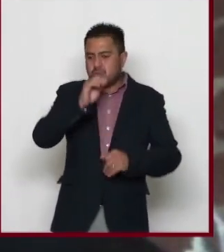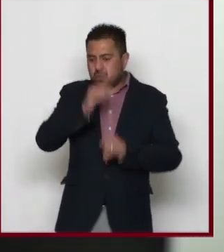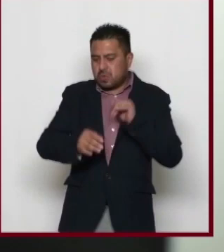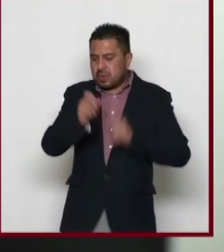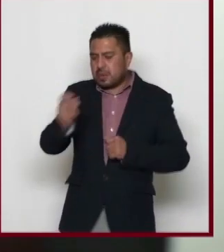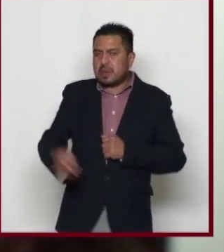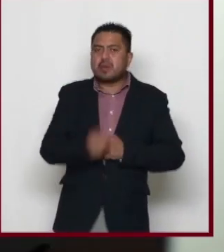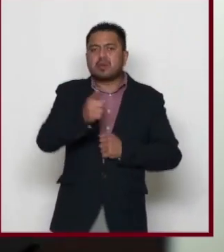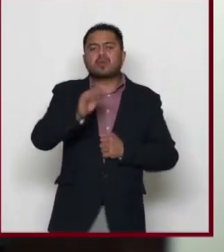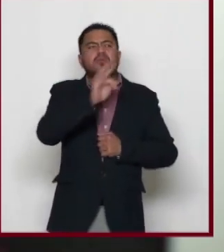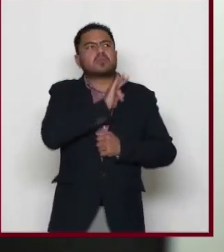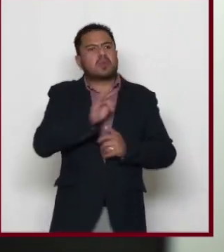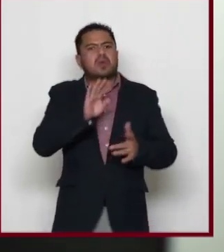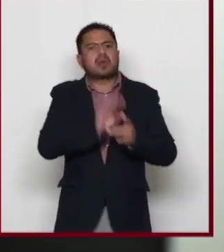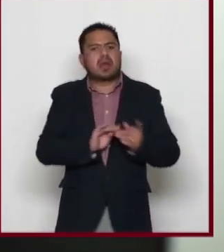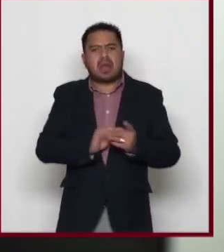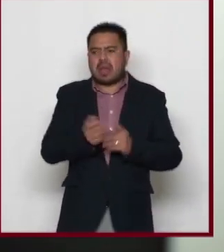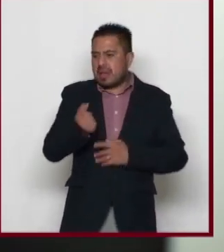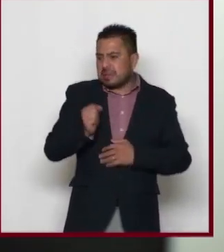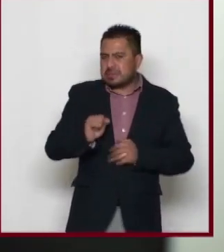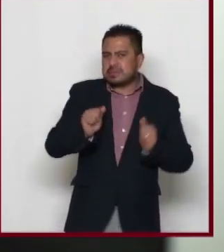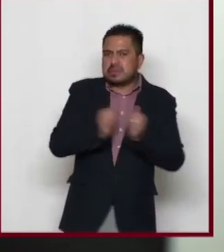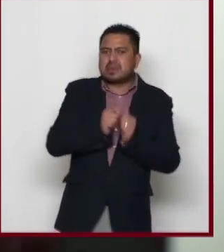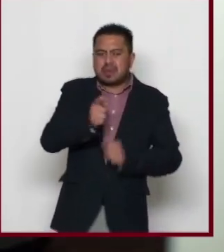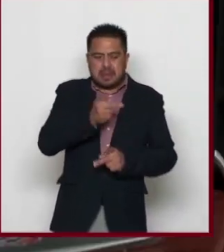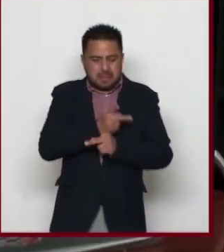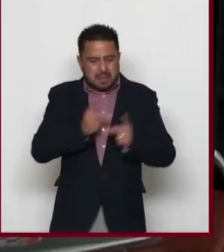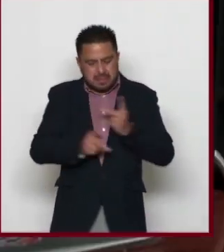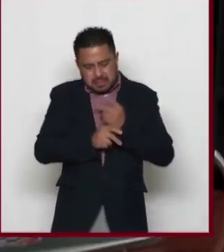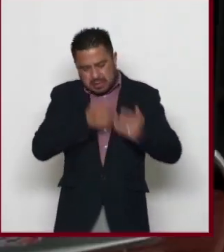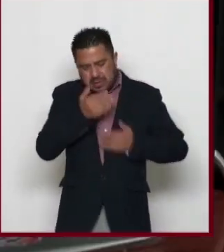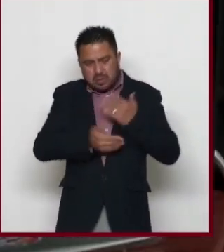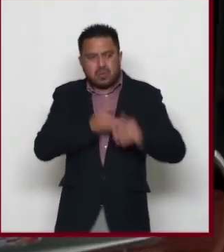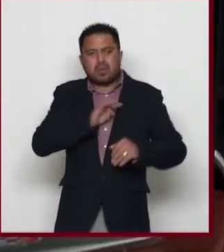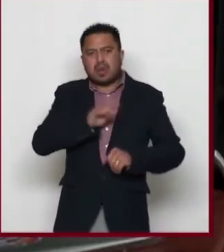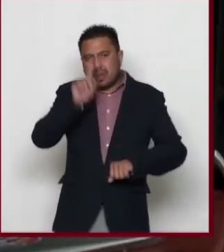por todos lados. Doctor, como última pregunta, si usted